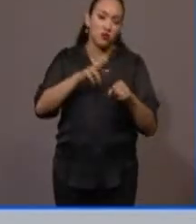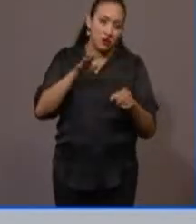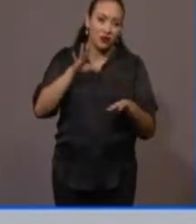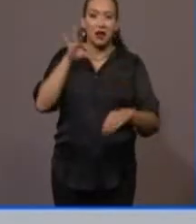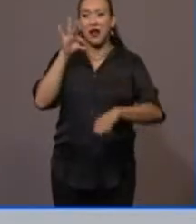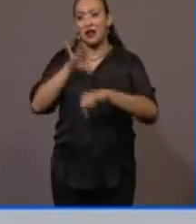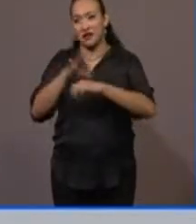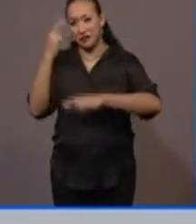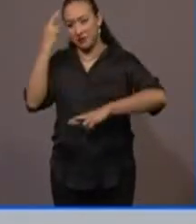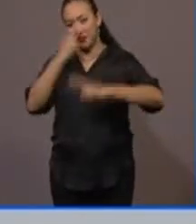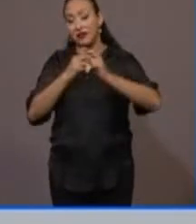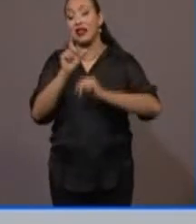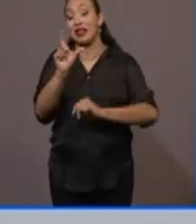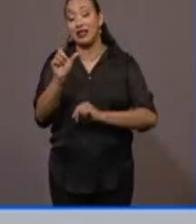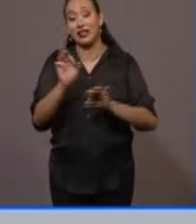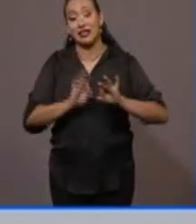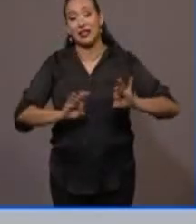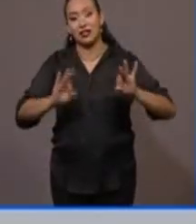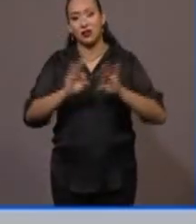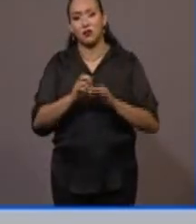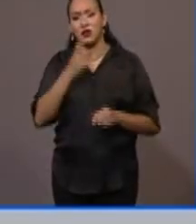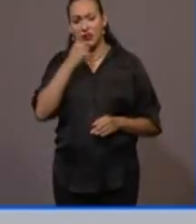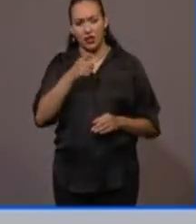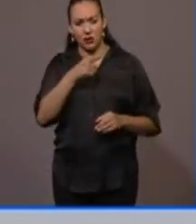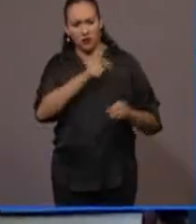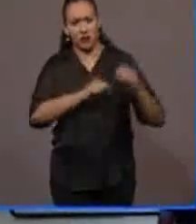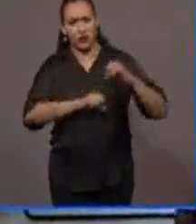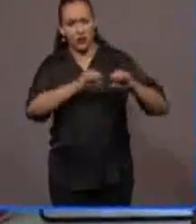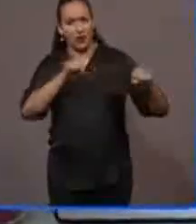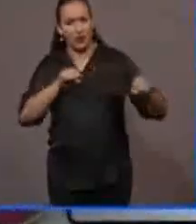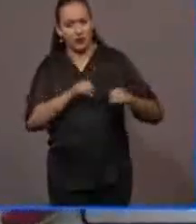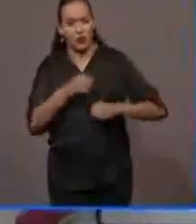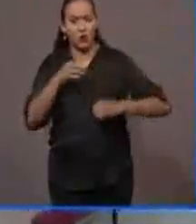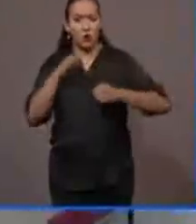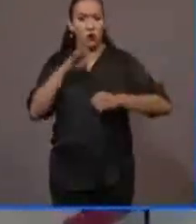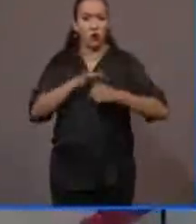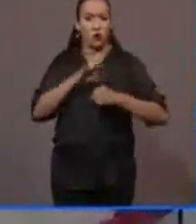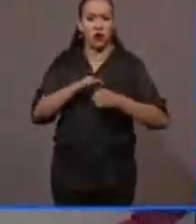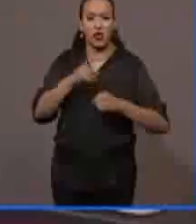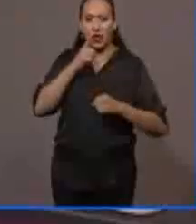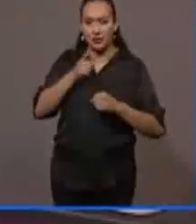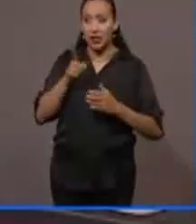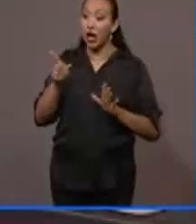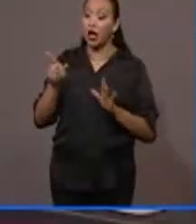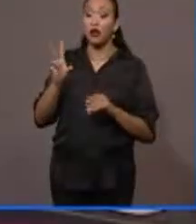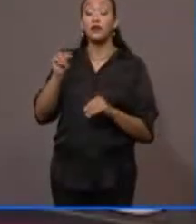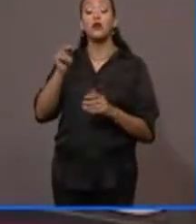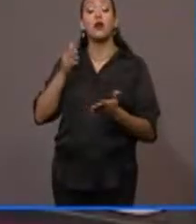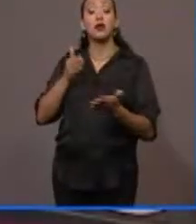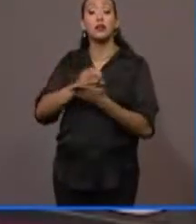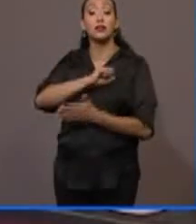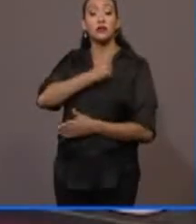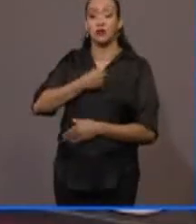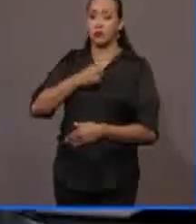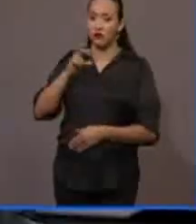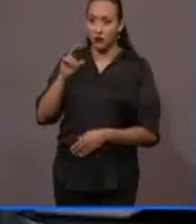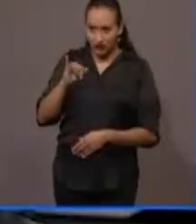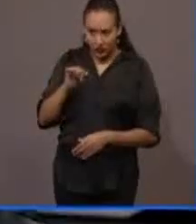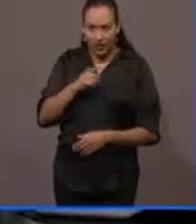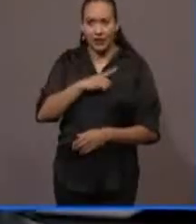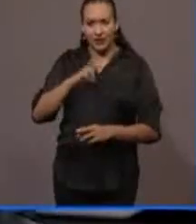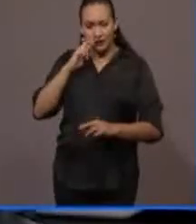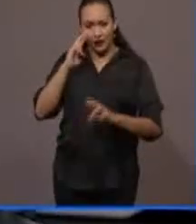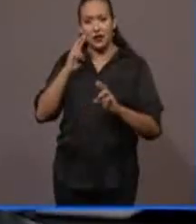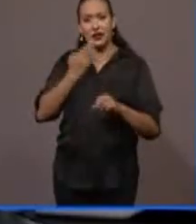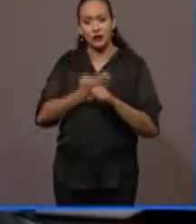particular y consideró que no es facultad de la Sala Regional ni del Tribunal Electoral tutelar el derecho a la salud, sino únicamente